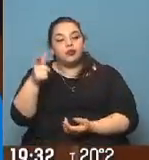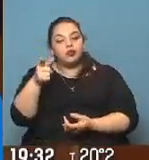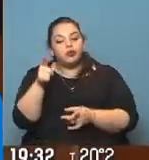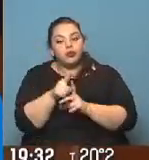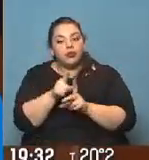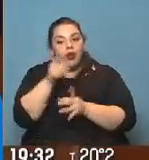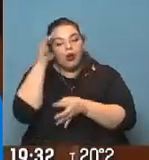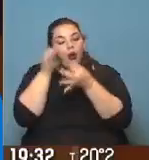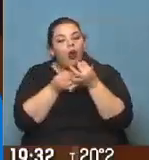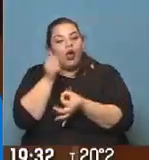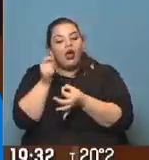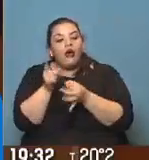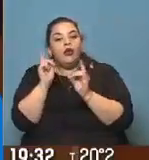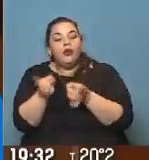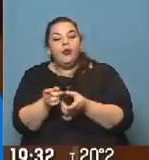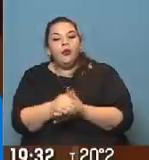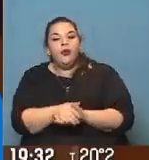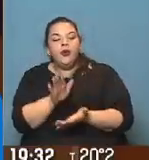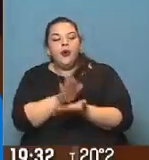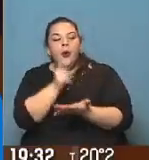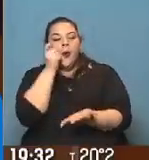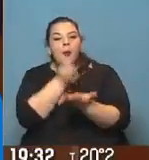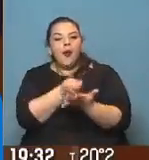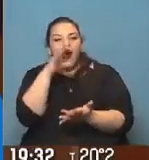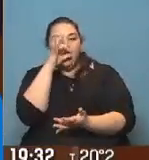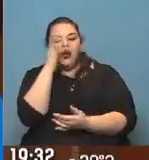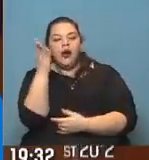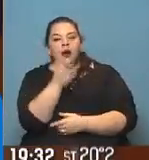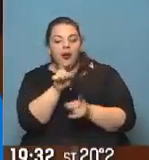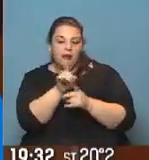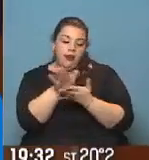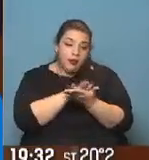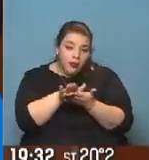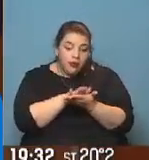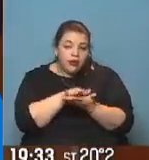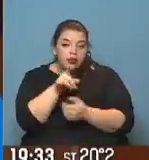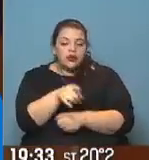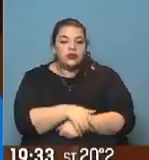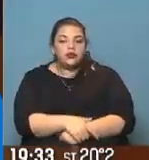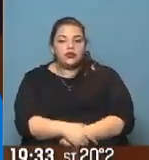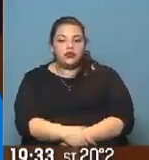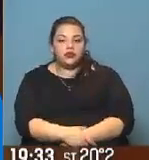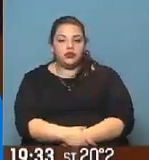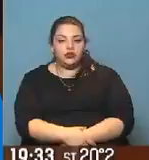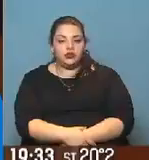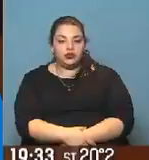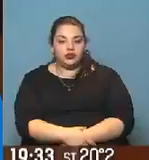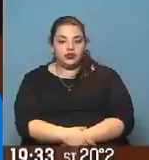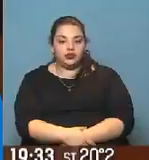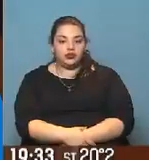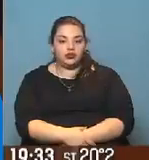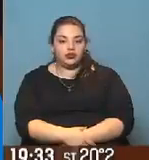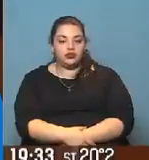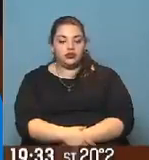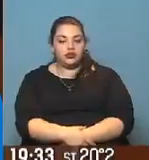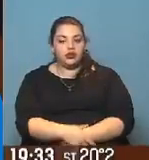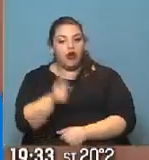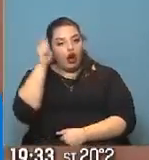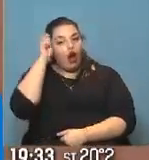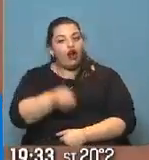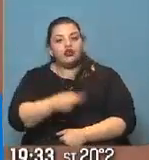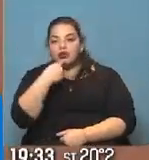Ya este criterio de pagar el 70%, digamos como mínimo, como estándar, la Corte dijo que no iba, pero en el